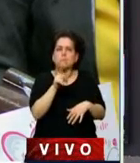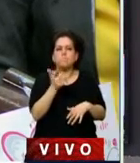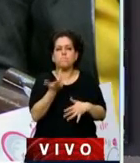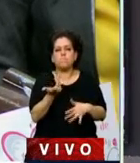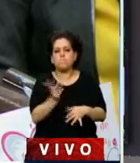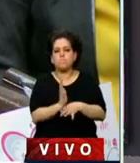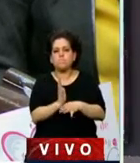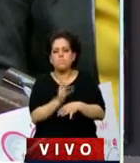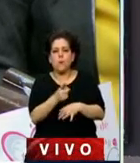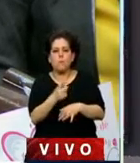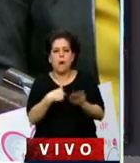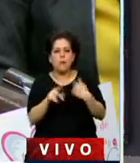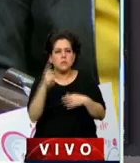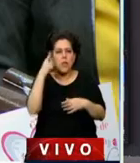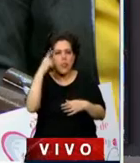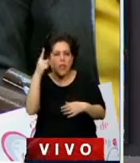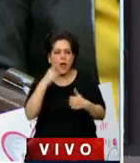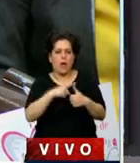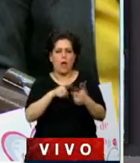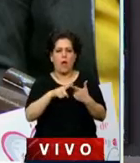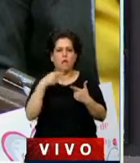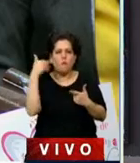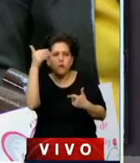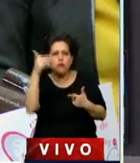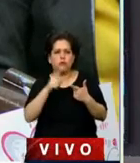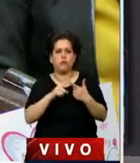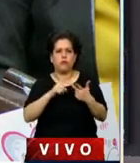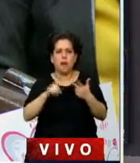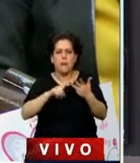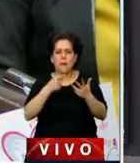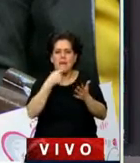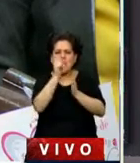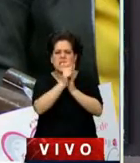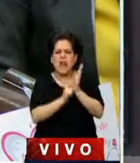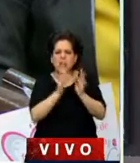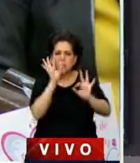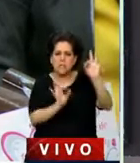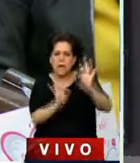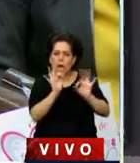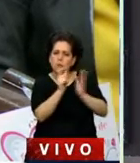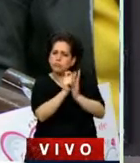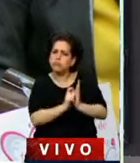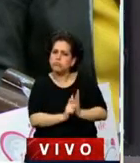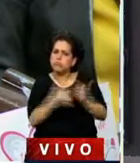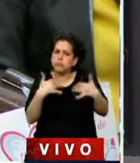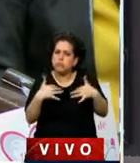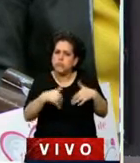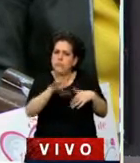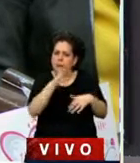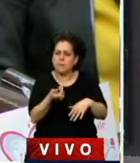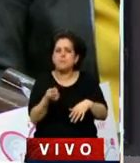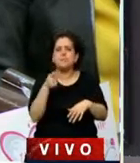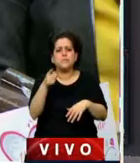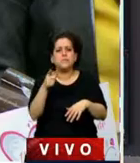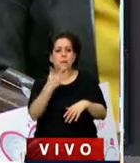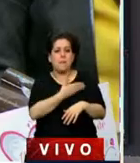También en este artículo logramos introducir que va a haber una actualización distinto era